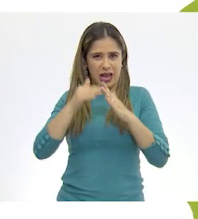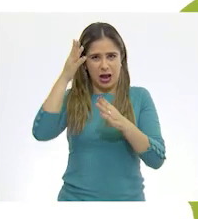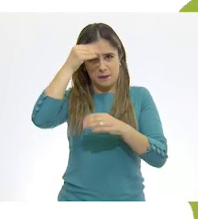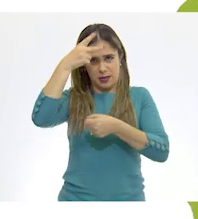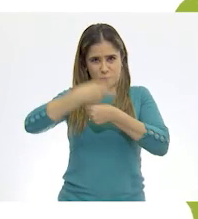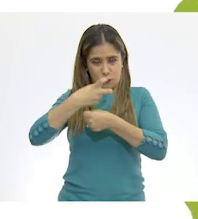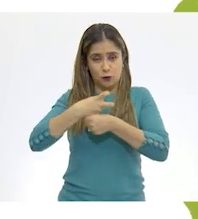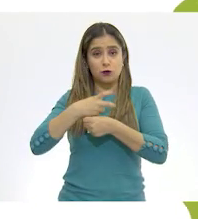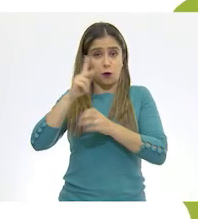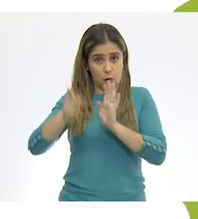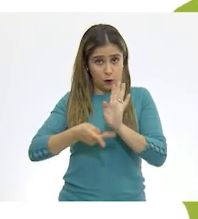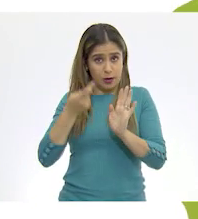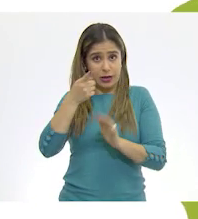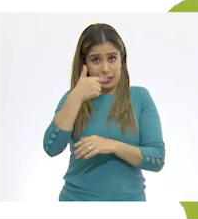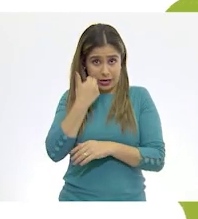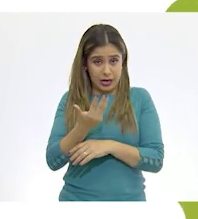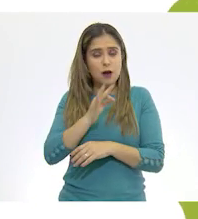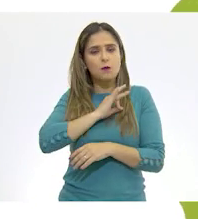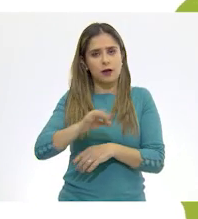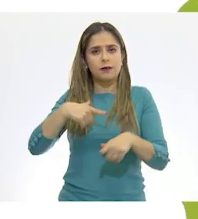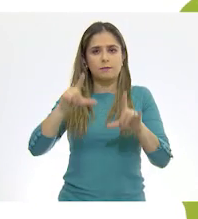liga,